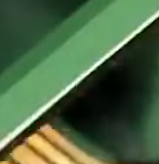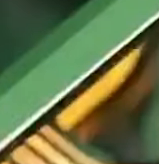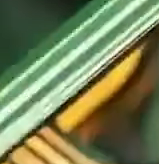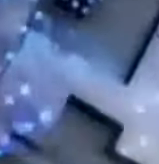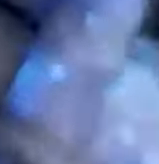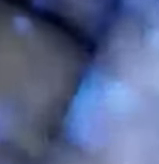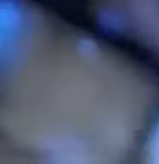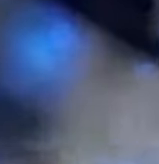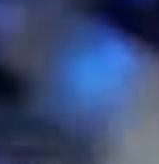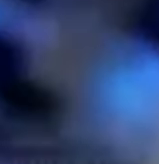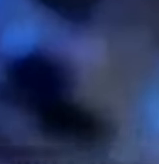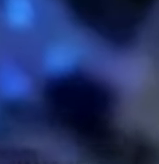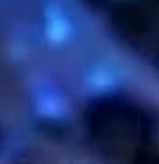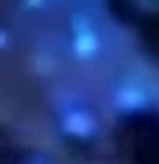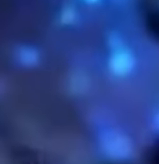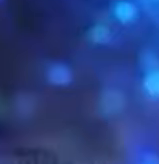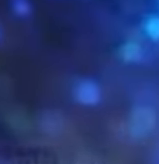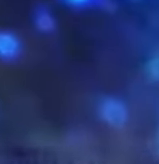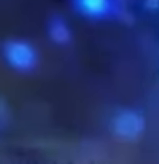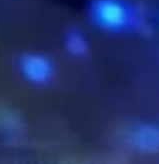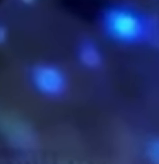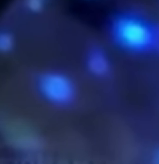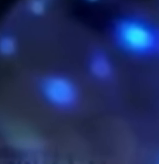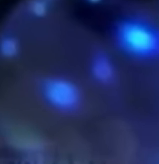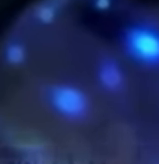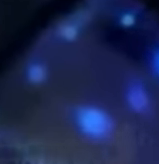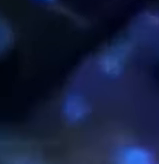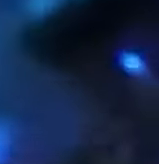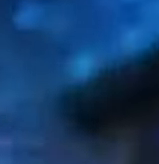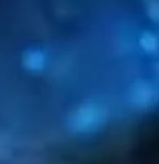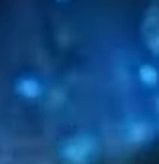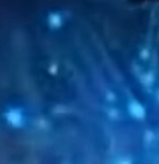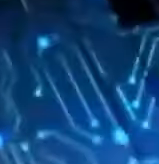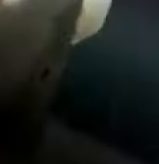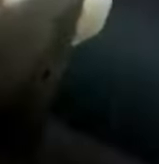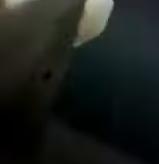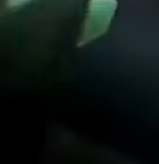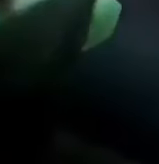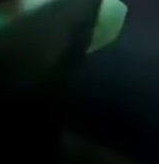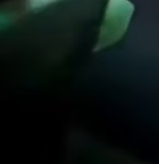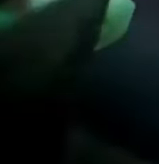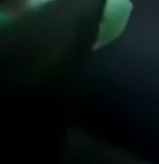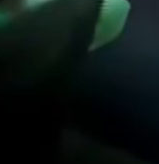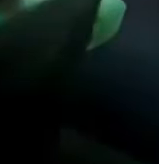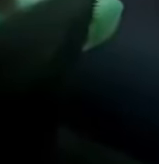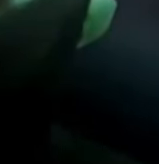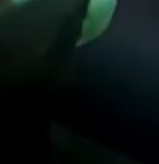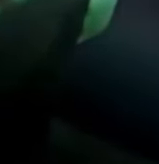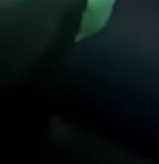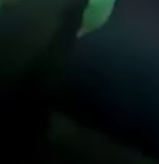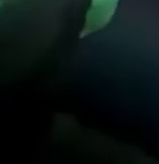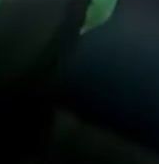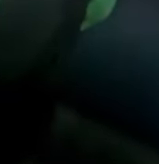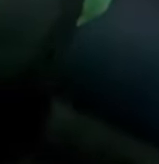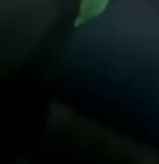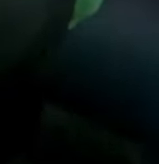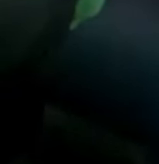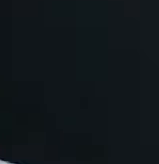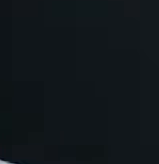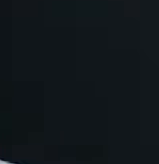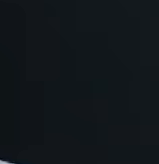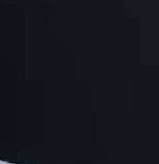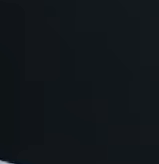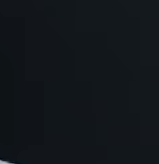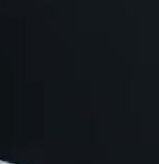de un infarto o de una esclerosis lateral amiotrófica, por ejemplo. El paciente que recibió el implante se encuentra en proceso